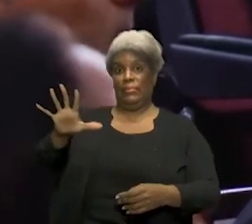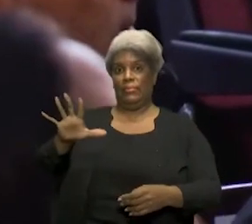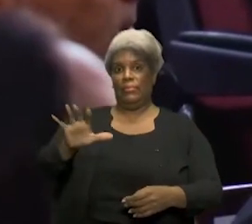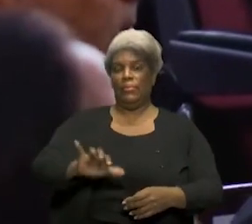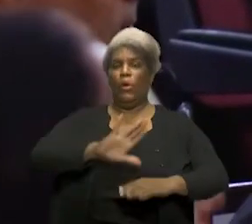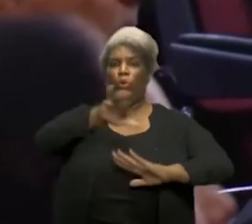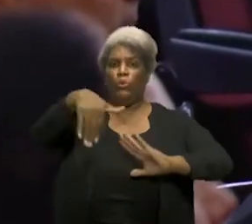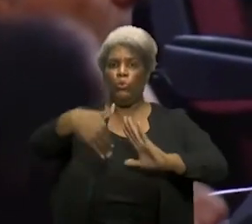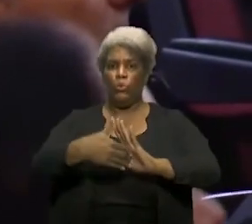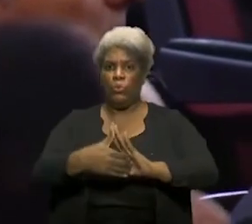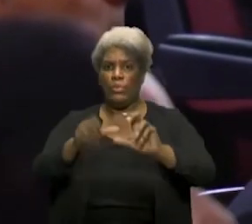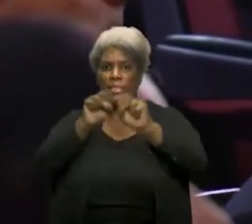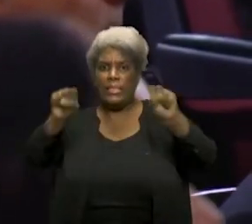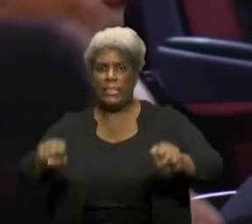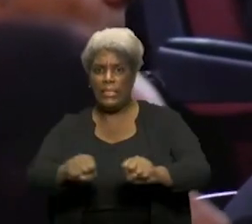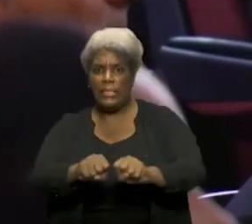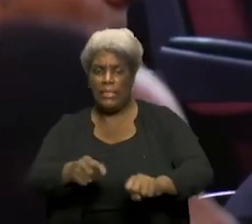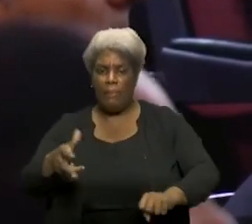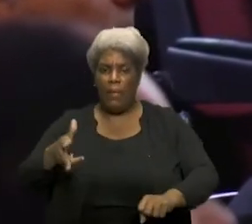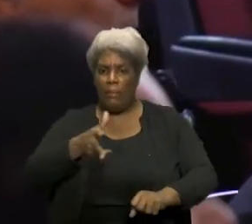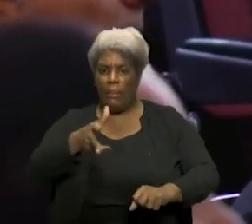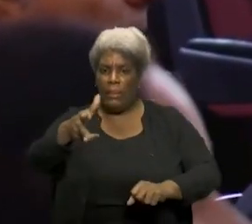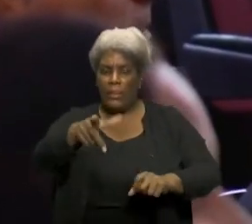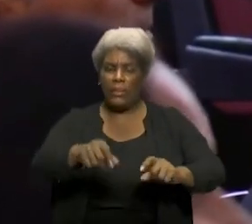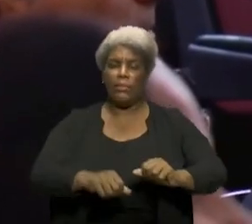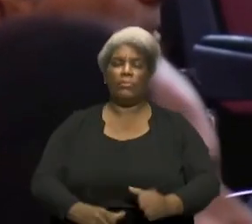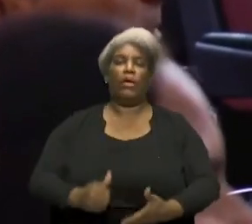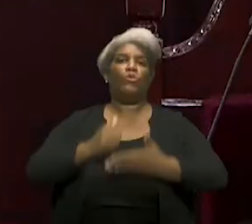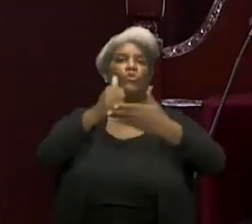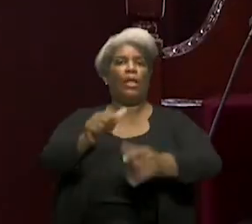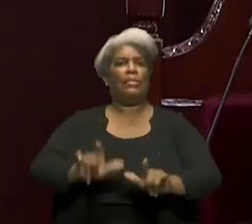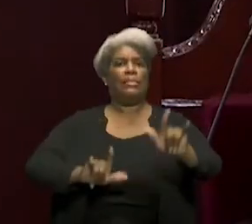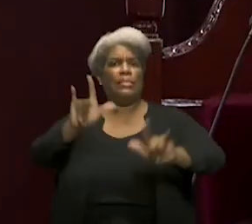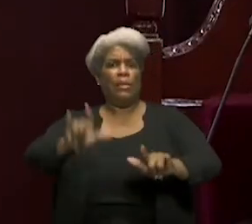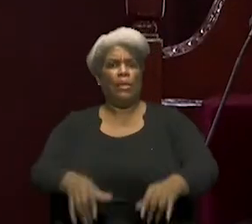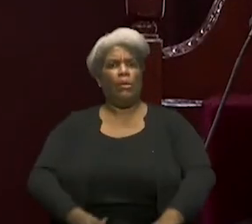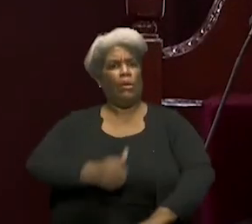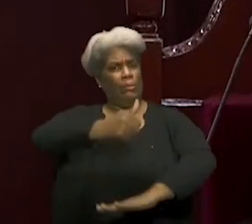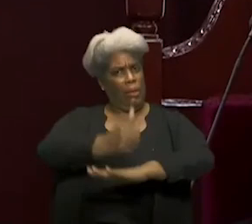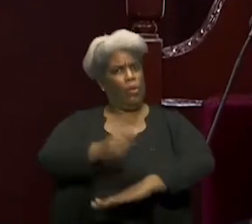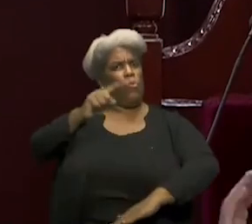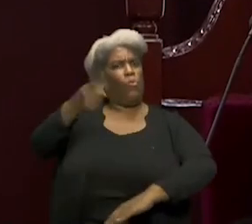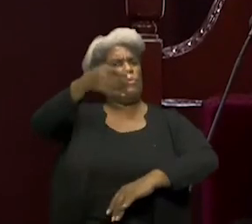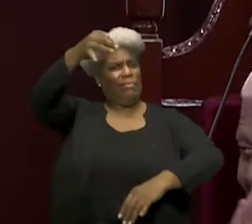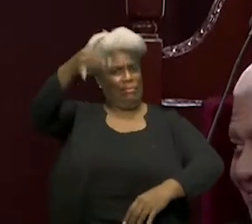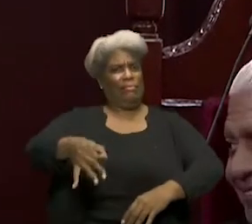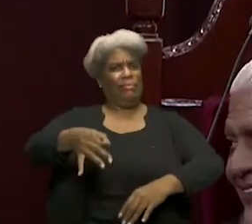transporte consolidará consolidará Santiago como una auténtica